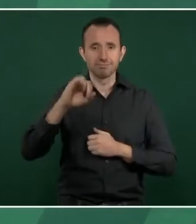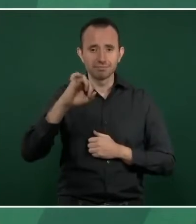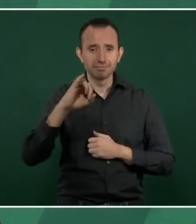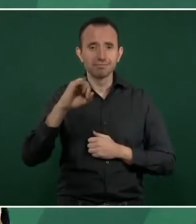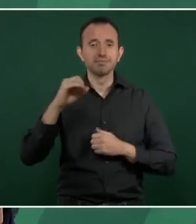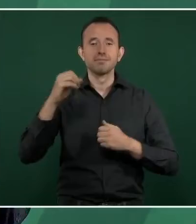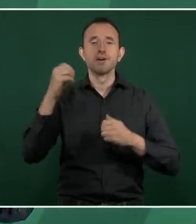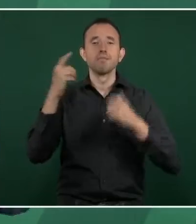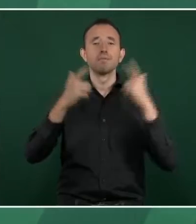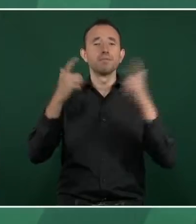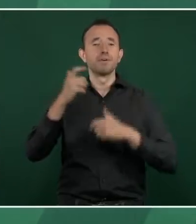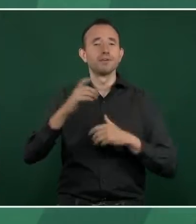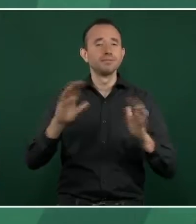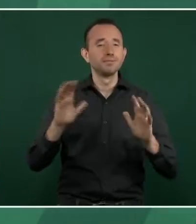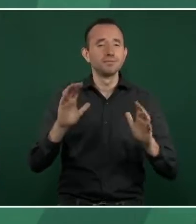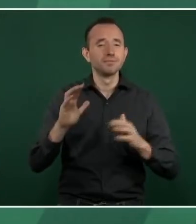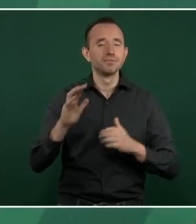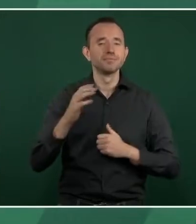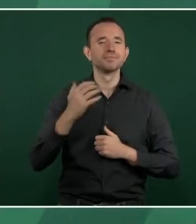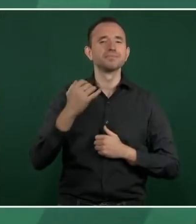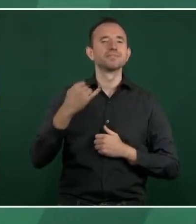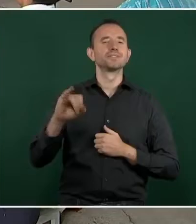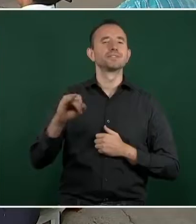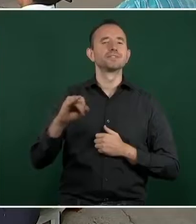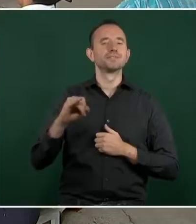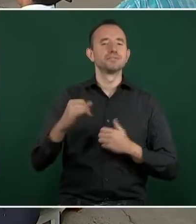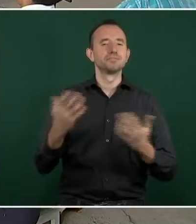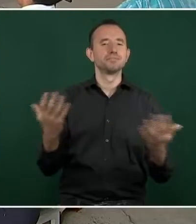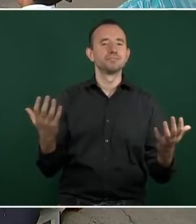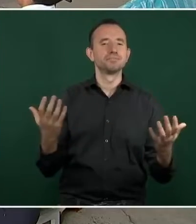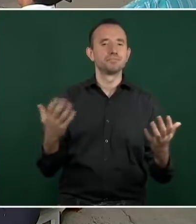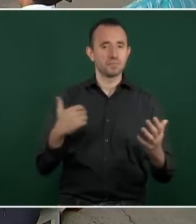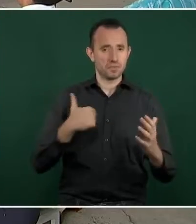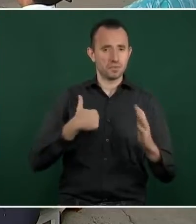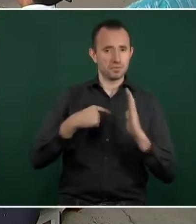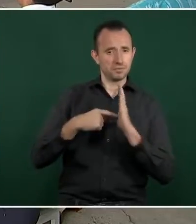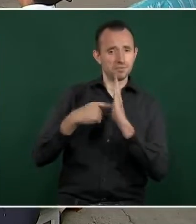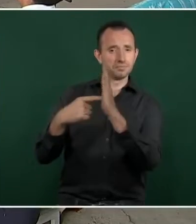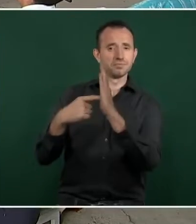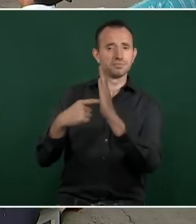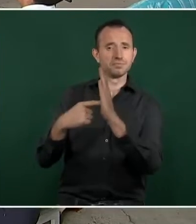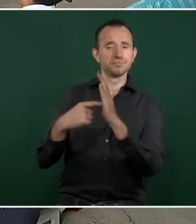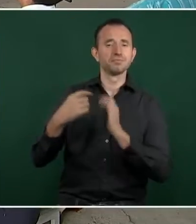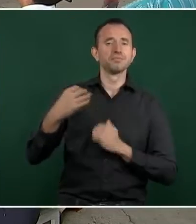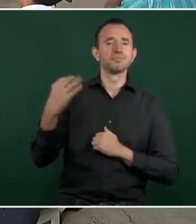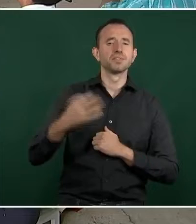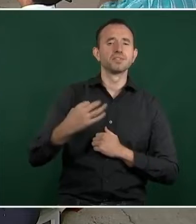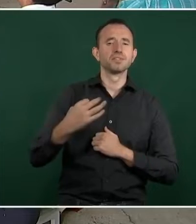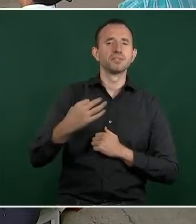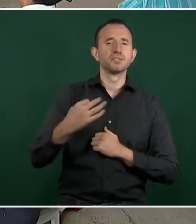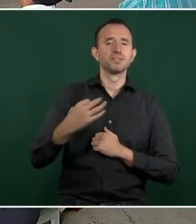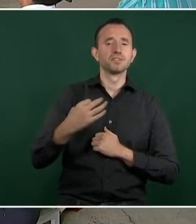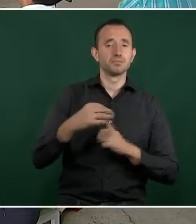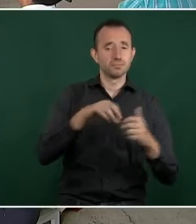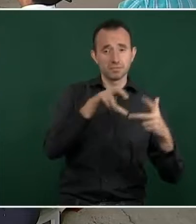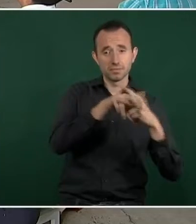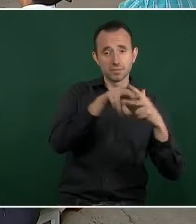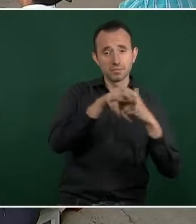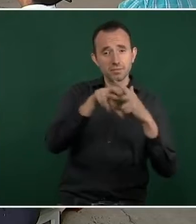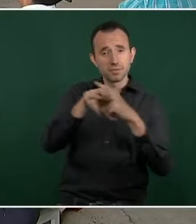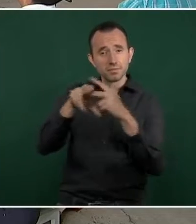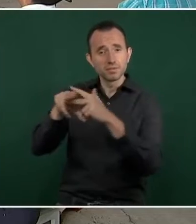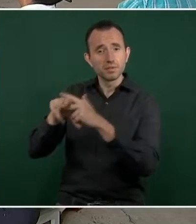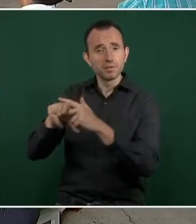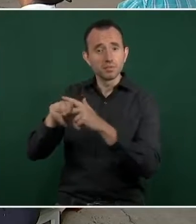Pues ahí está. Homicidios. ¿Ustedes creen que se puede enfrentar la violencia con la